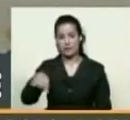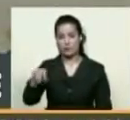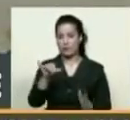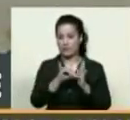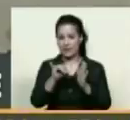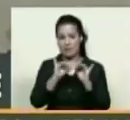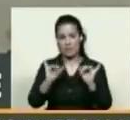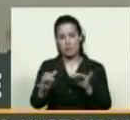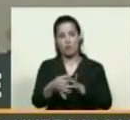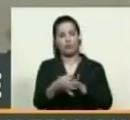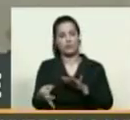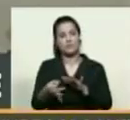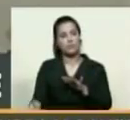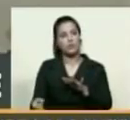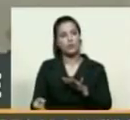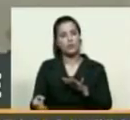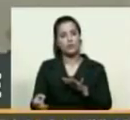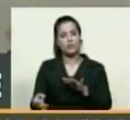mismo municipio